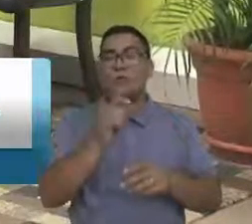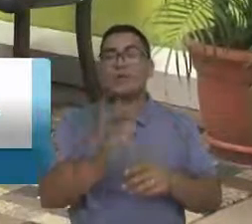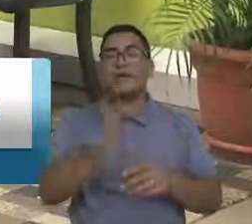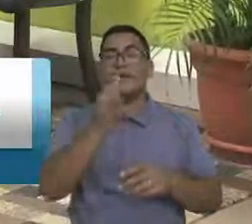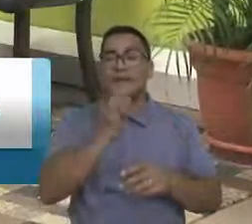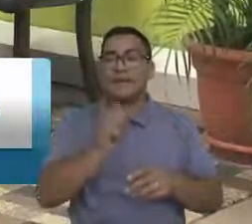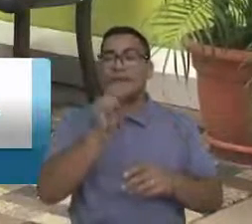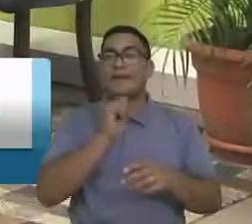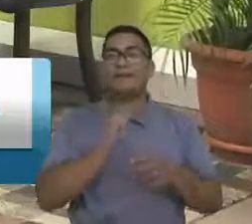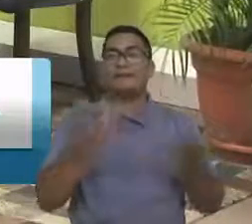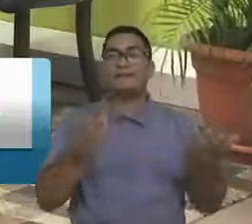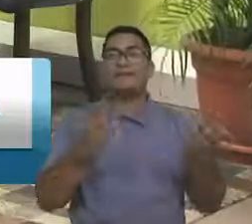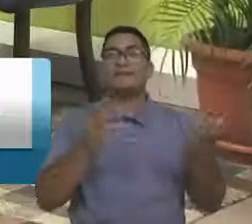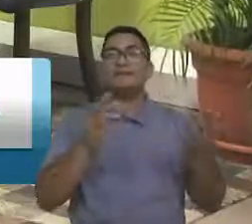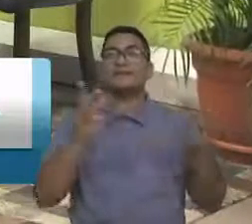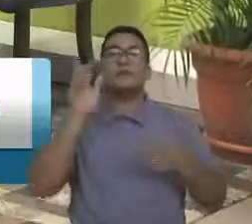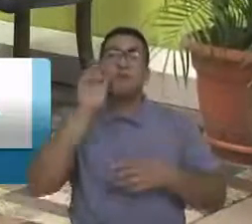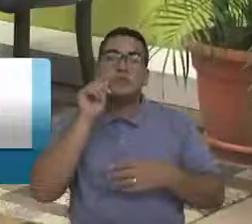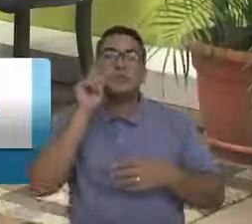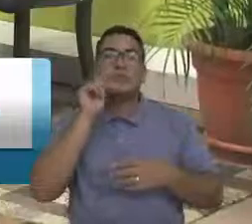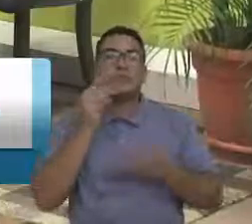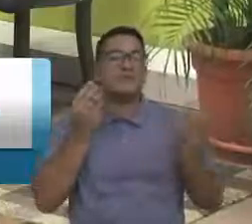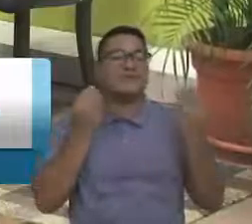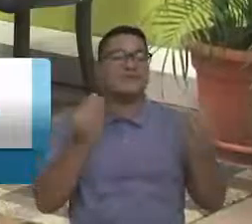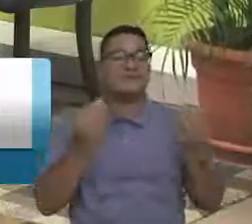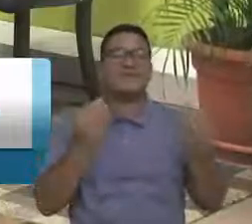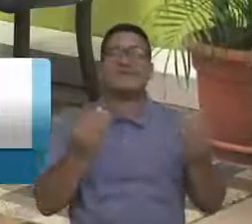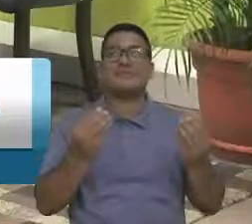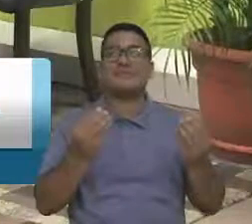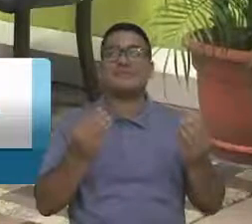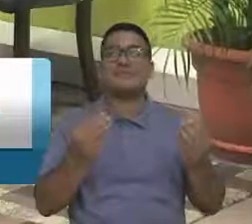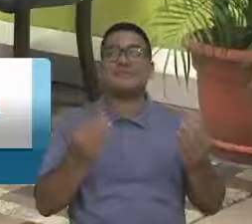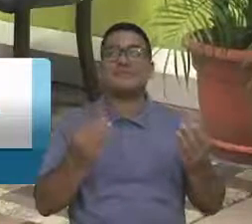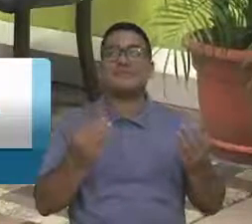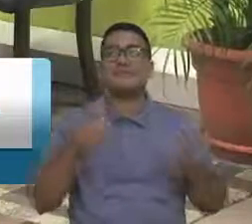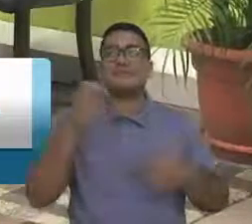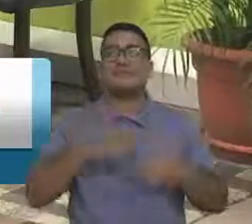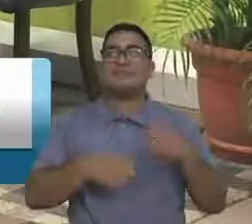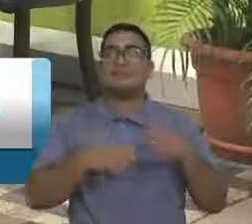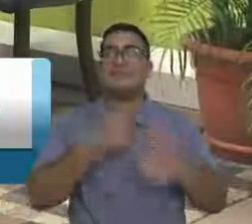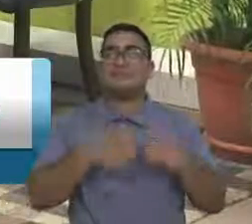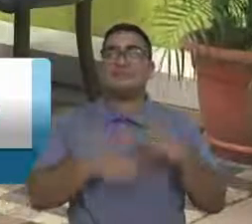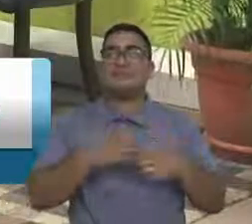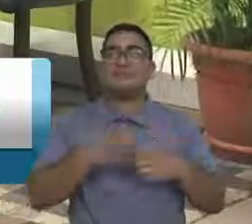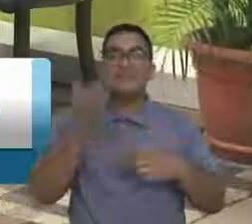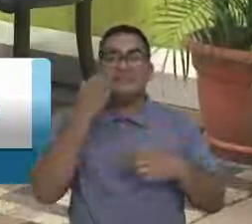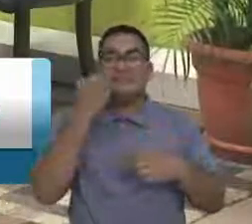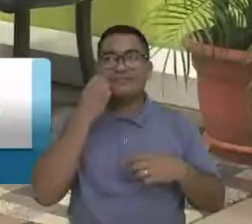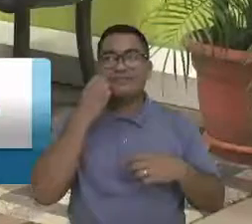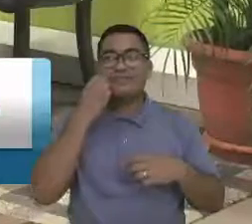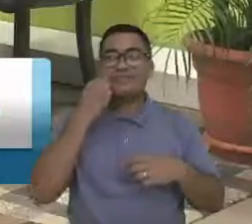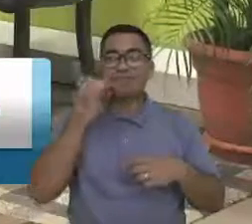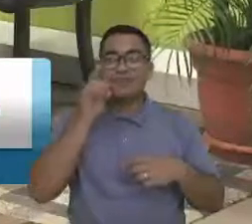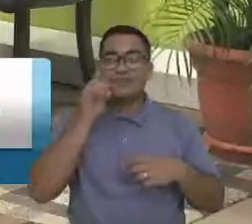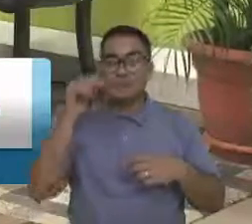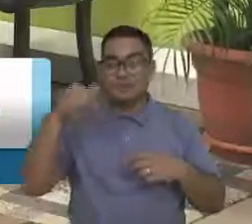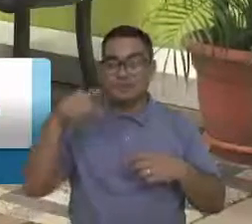la persona va obviamente a eliminar, si tiene una buena función renal, ese líquido que tiene en